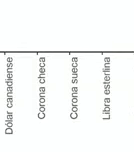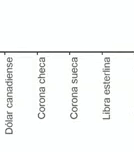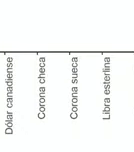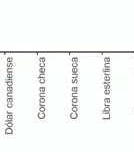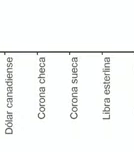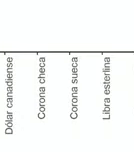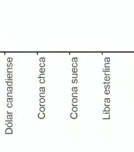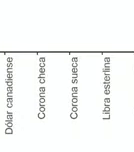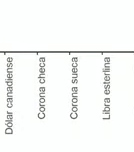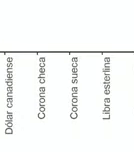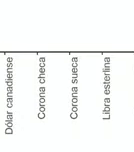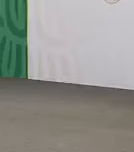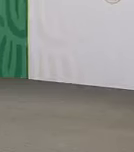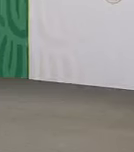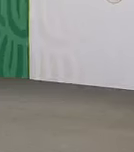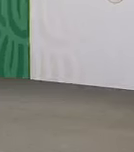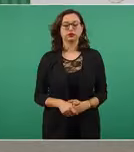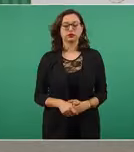arriba